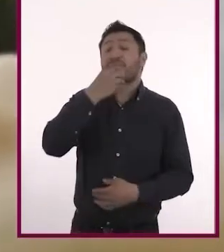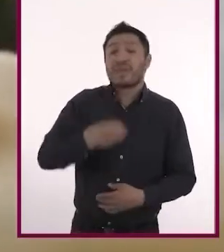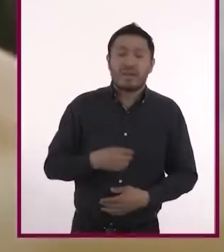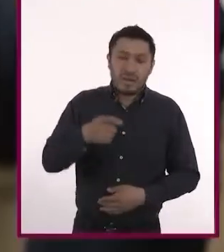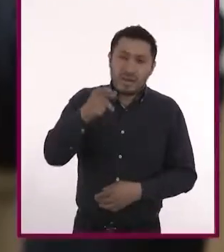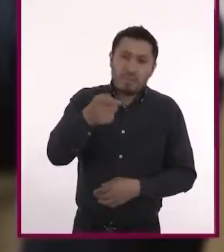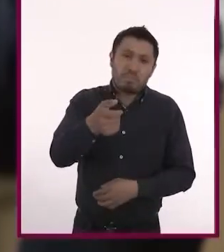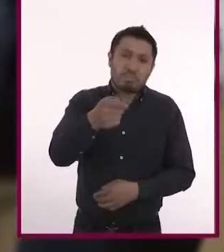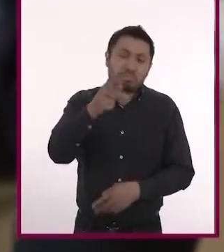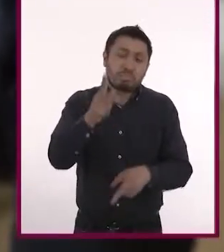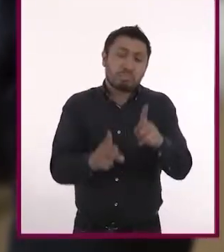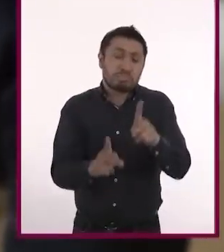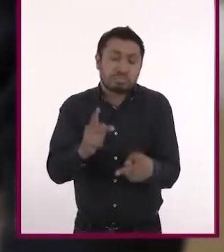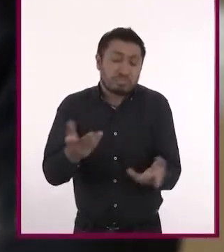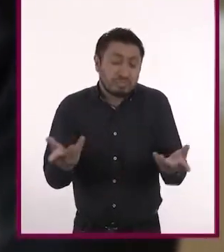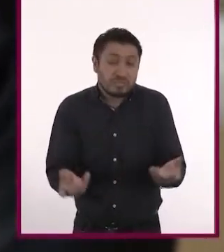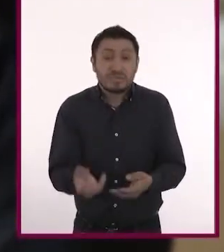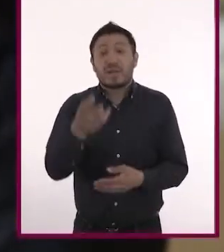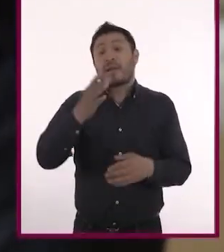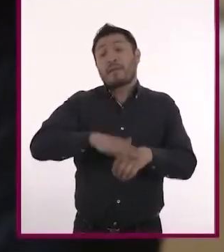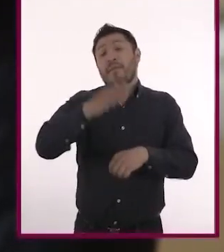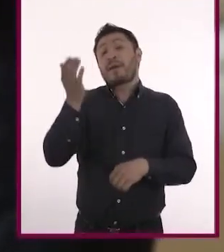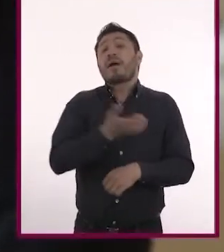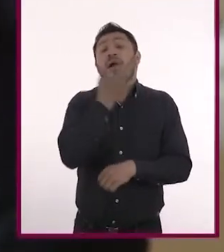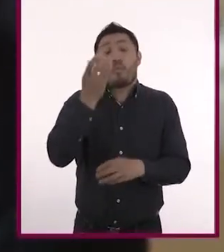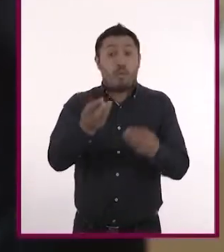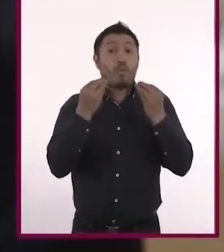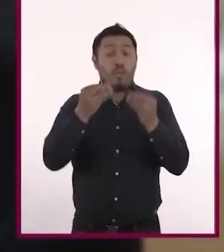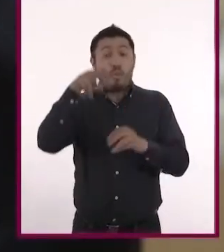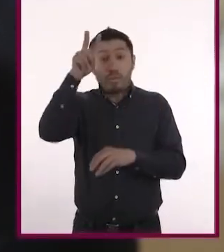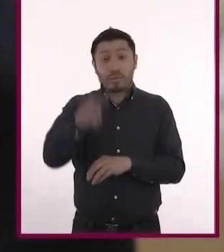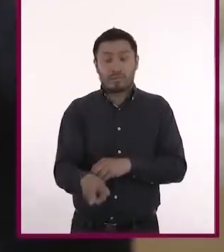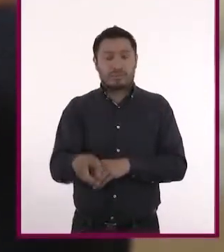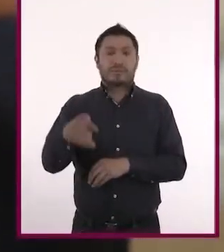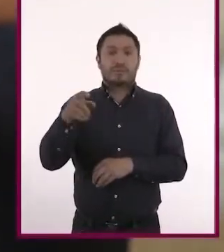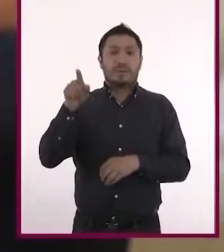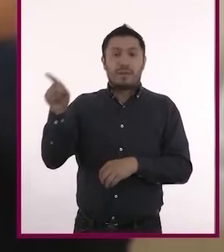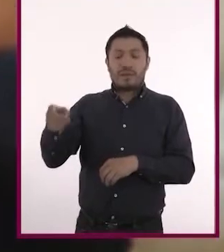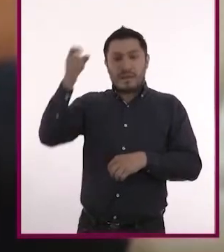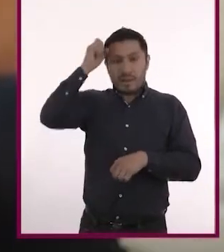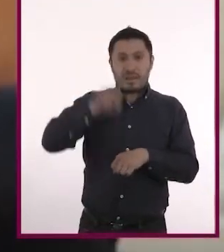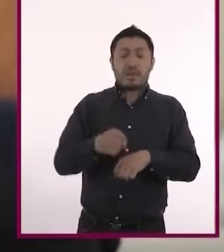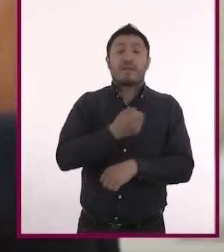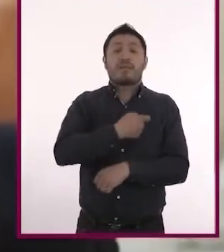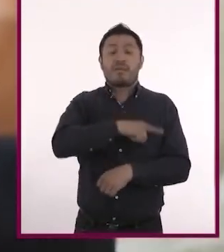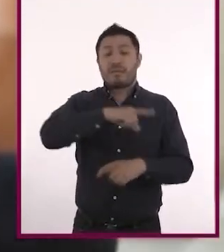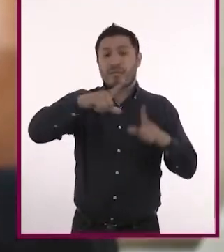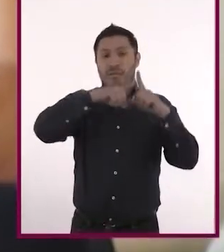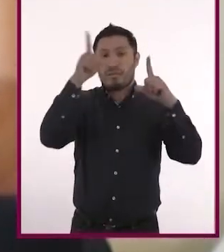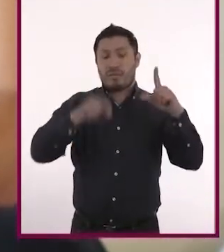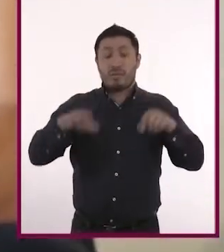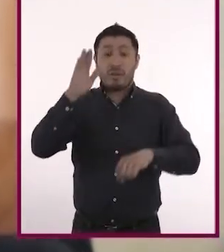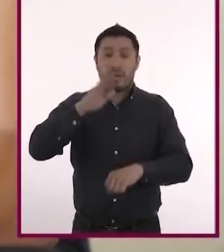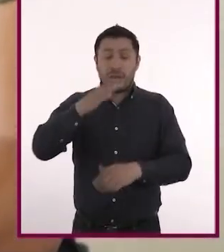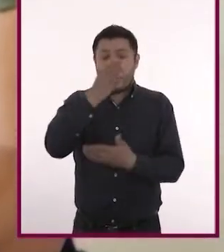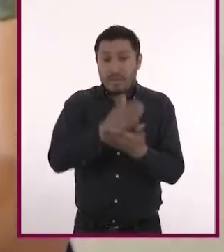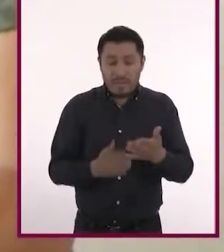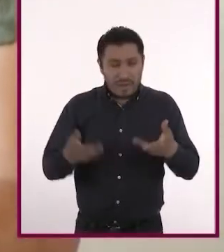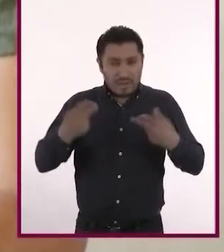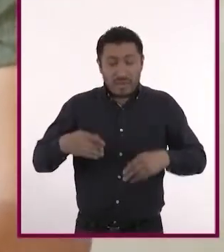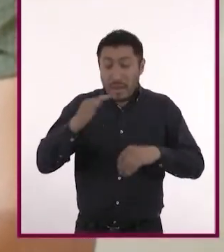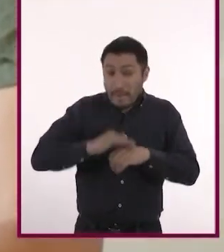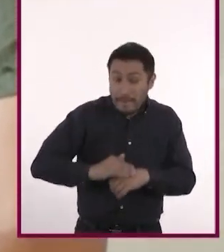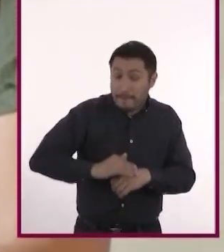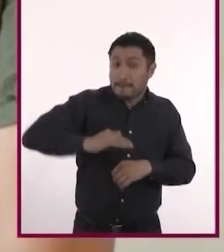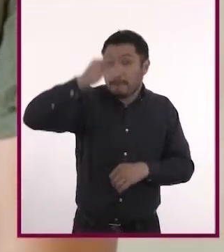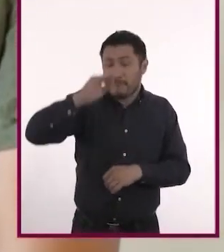mucho de los trastornos mentales, son más comunes de lo que se cree. Según la Secretaría de Salud de México, más de la mitad de la